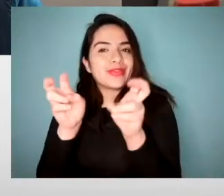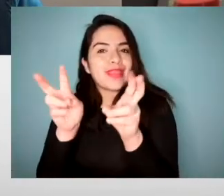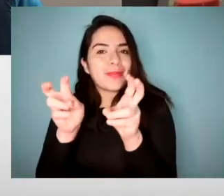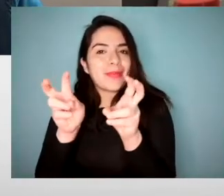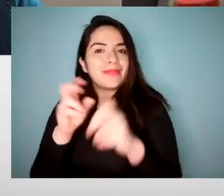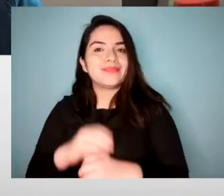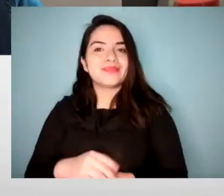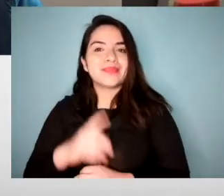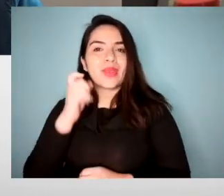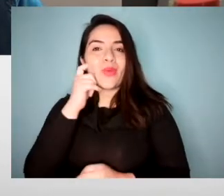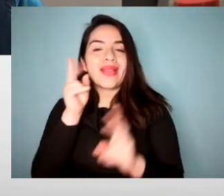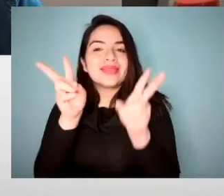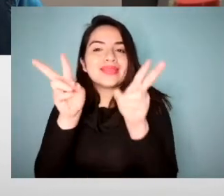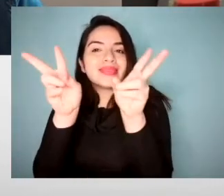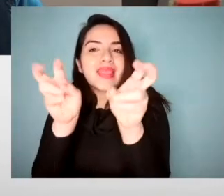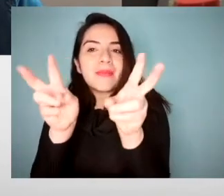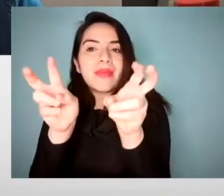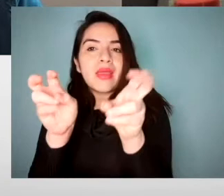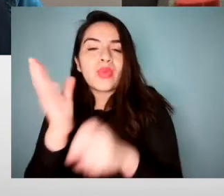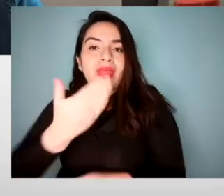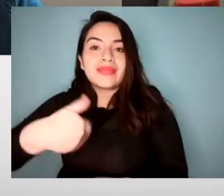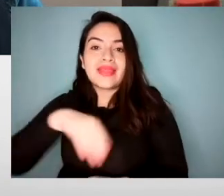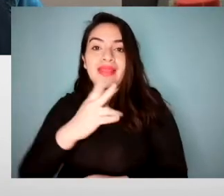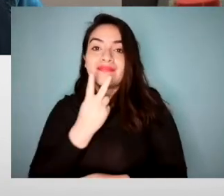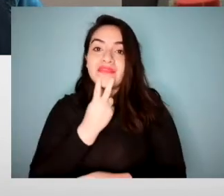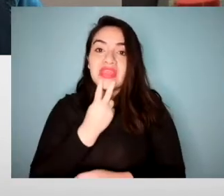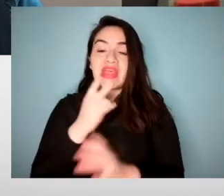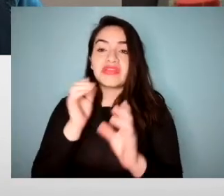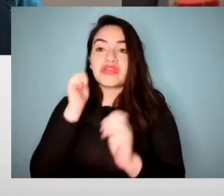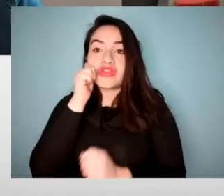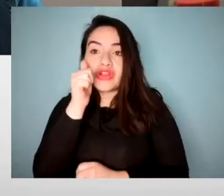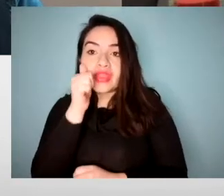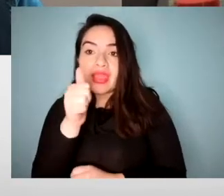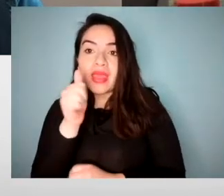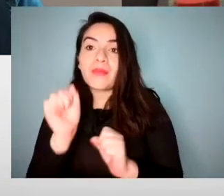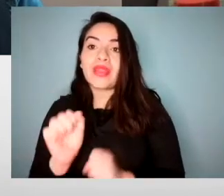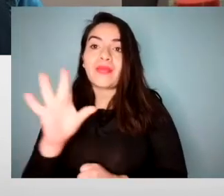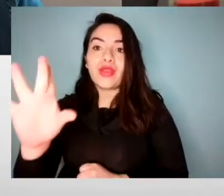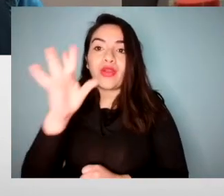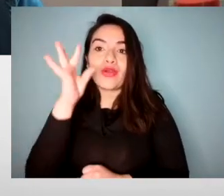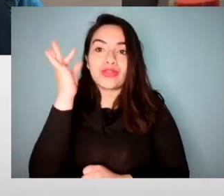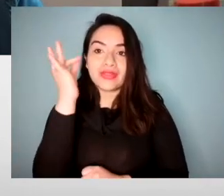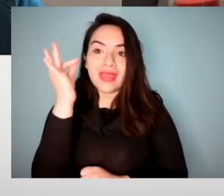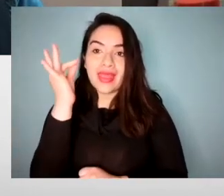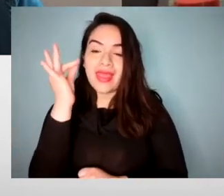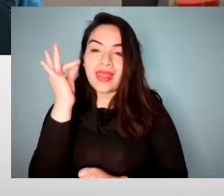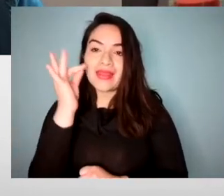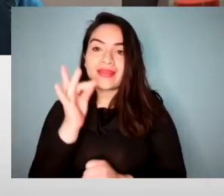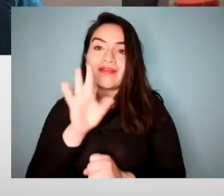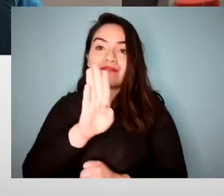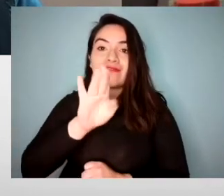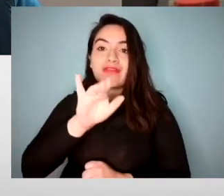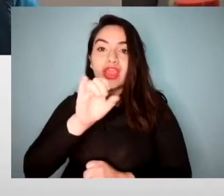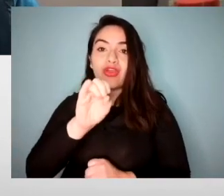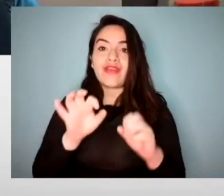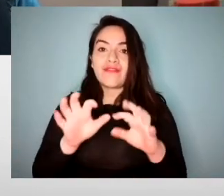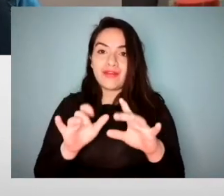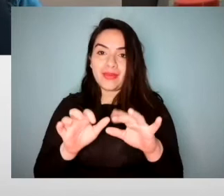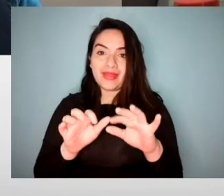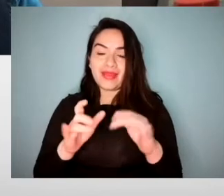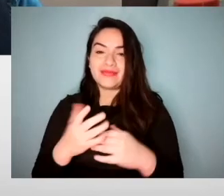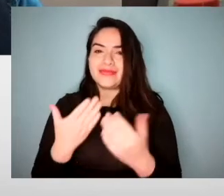áreas de nuestra vida o nuestra cotidianidad podemos encontrar a la bioinformática? Sí, bueno,